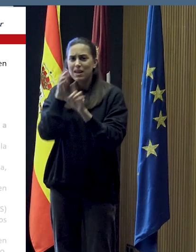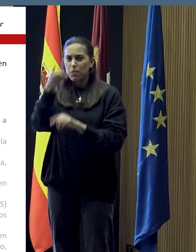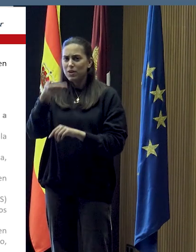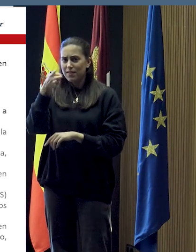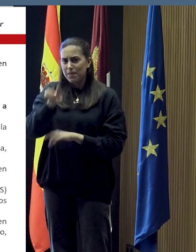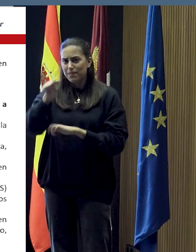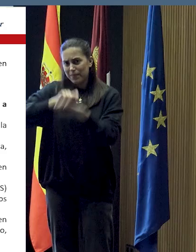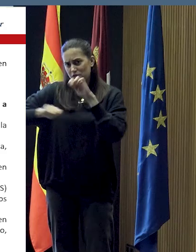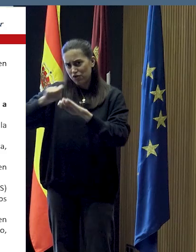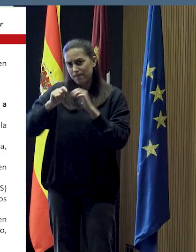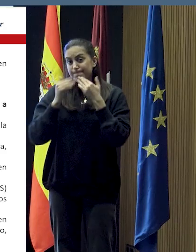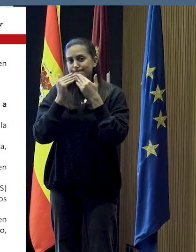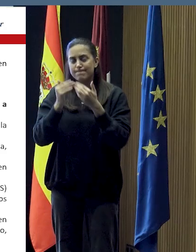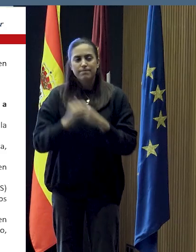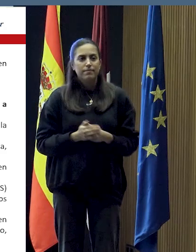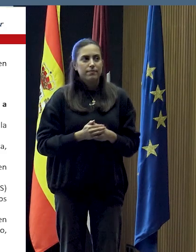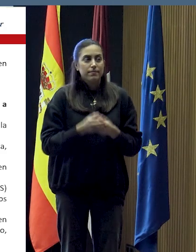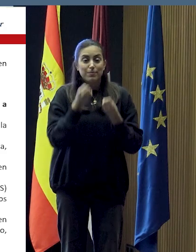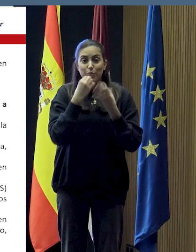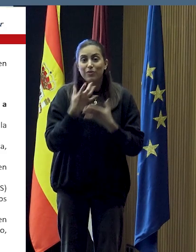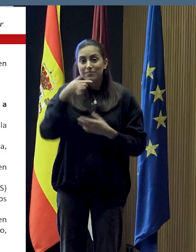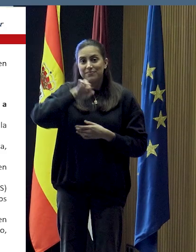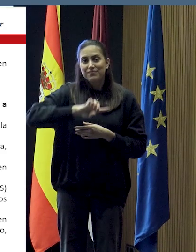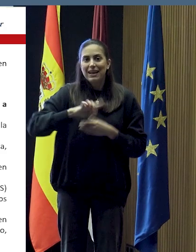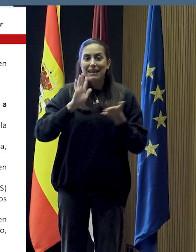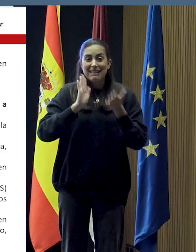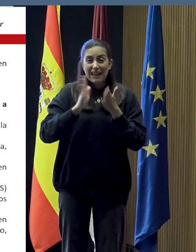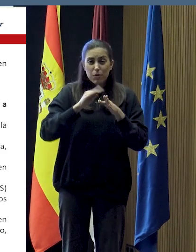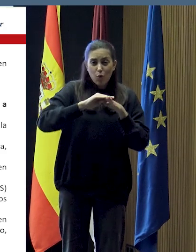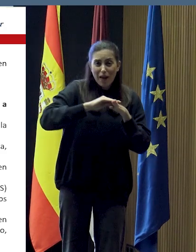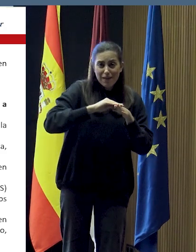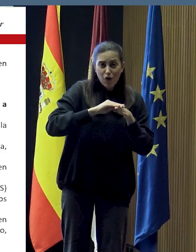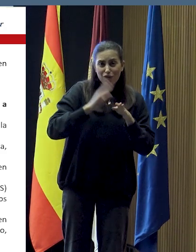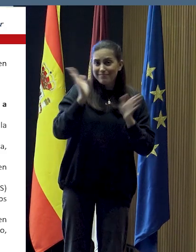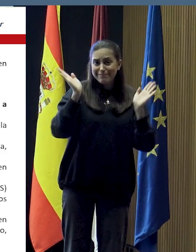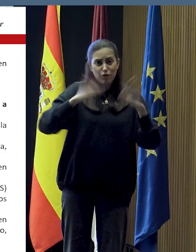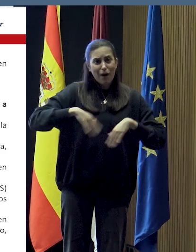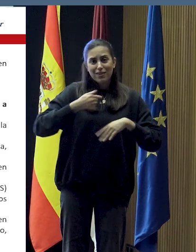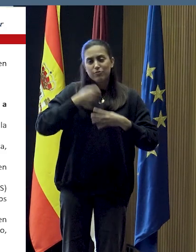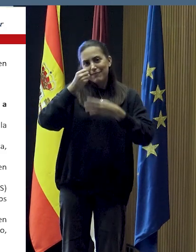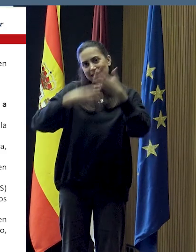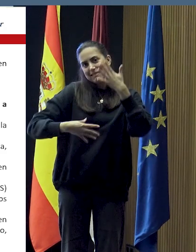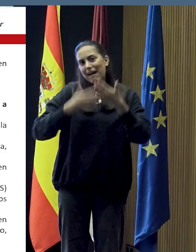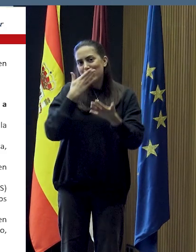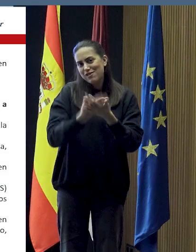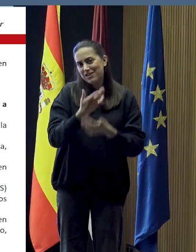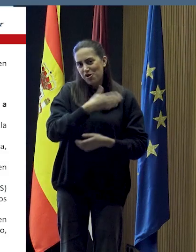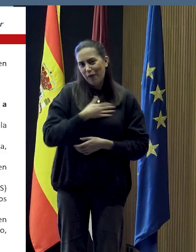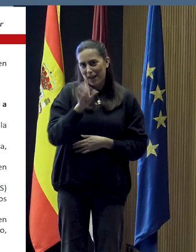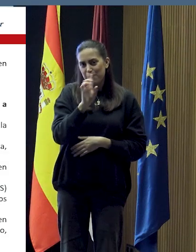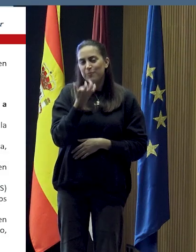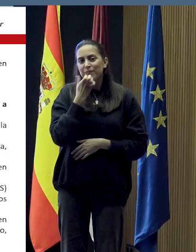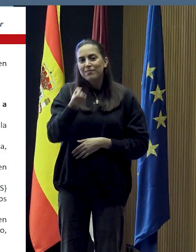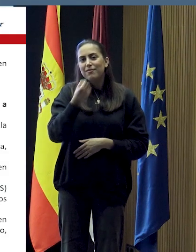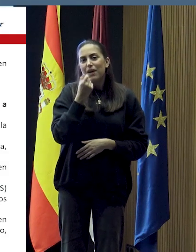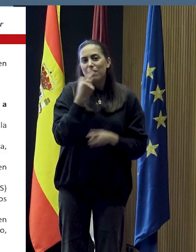también. Y bueno, aunque no haya un tratamiento curativo, os he puesto ahí una lista, no os voy a aburrir, ¿vale? Pero sí que hay muchos fármacos